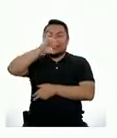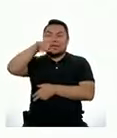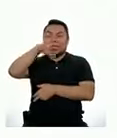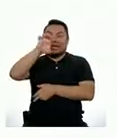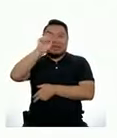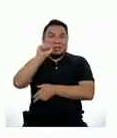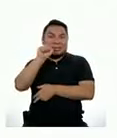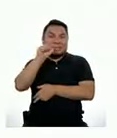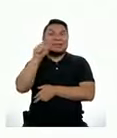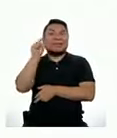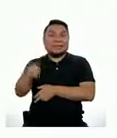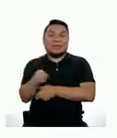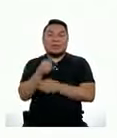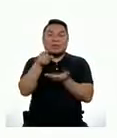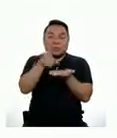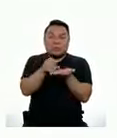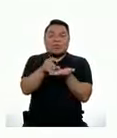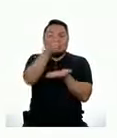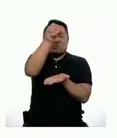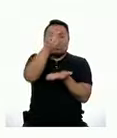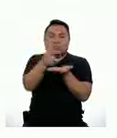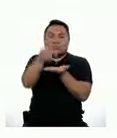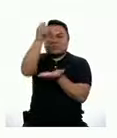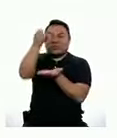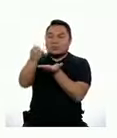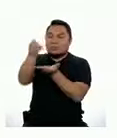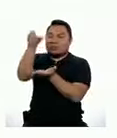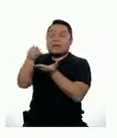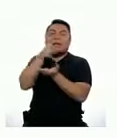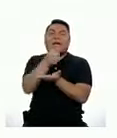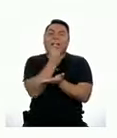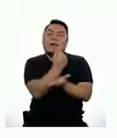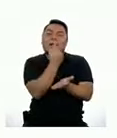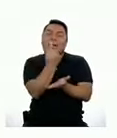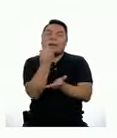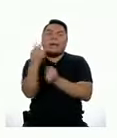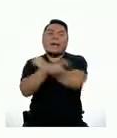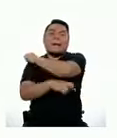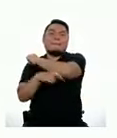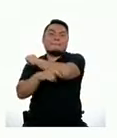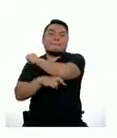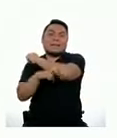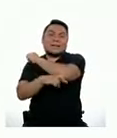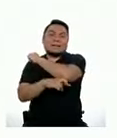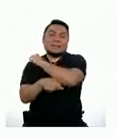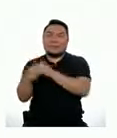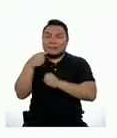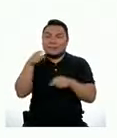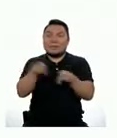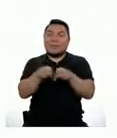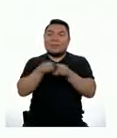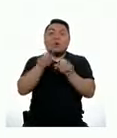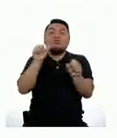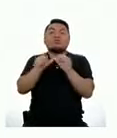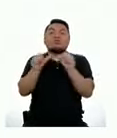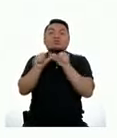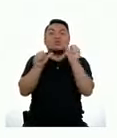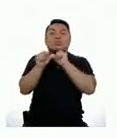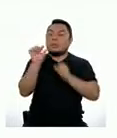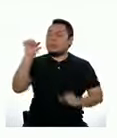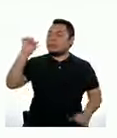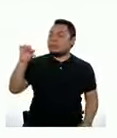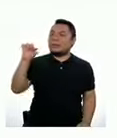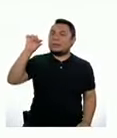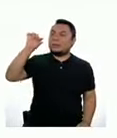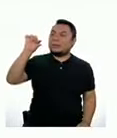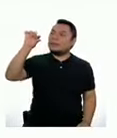ha ubicado unas barras que representan a cada país. Sobre el eje vertical hay unos números que nos ayudarán a